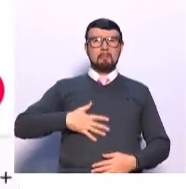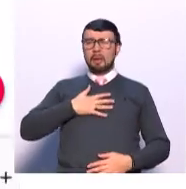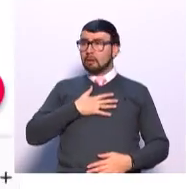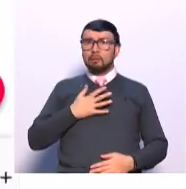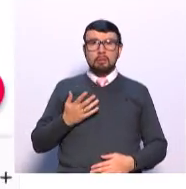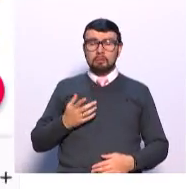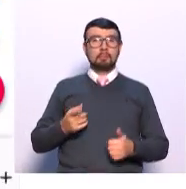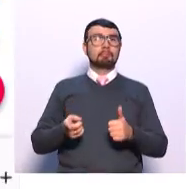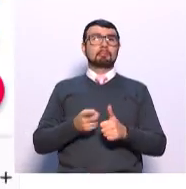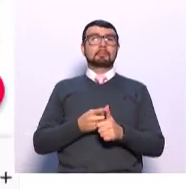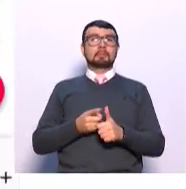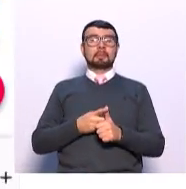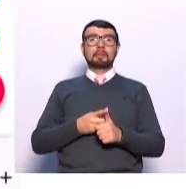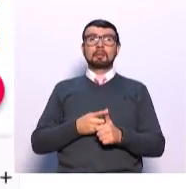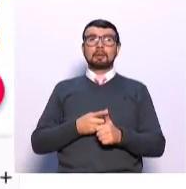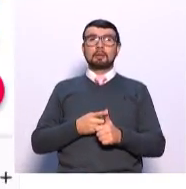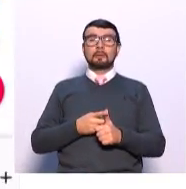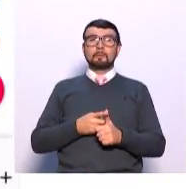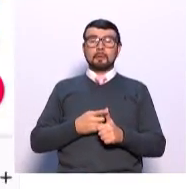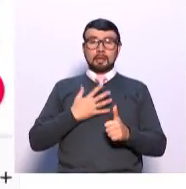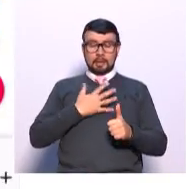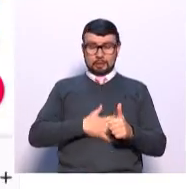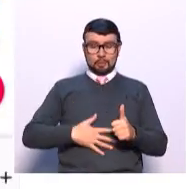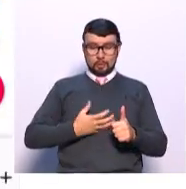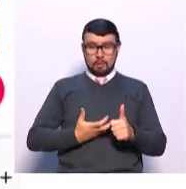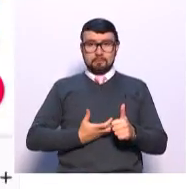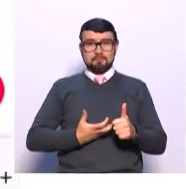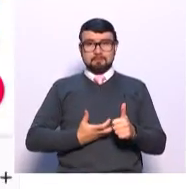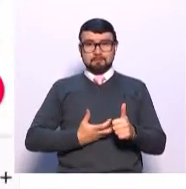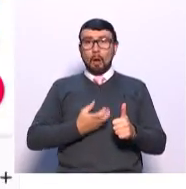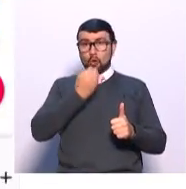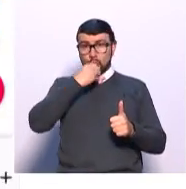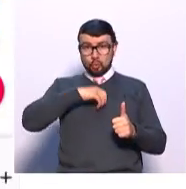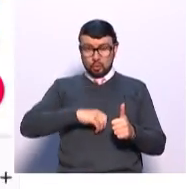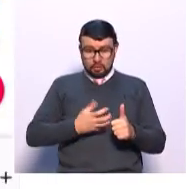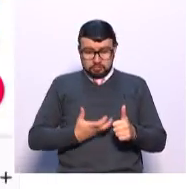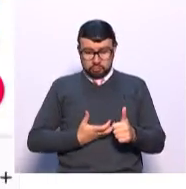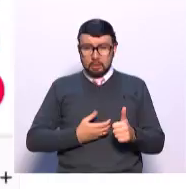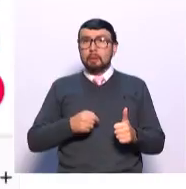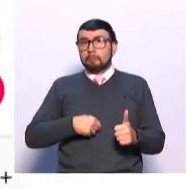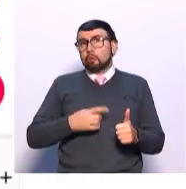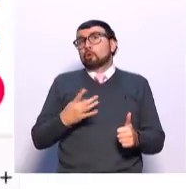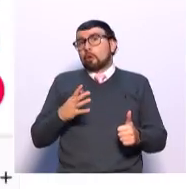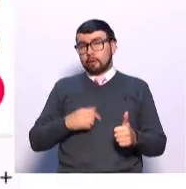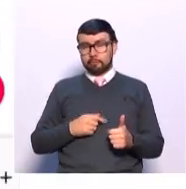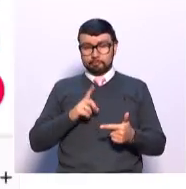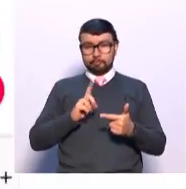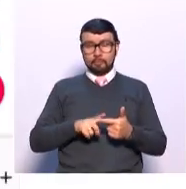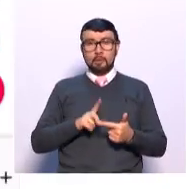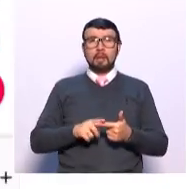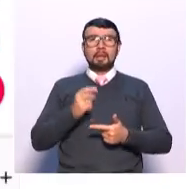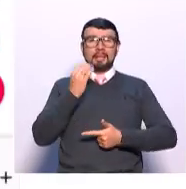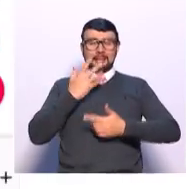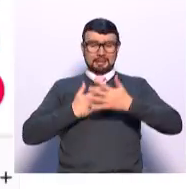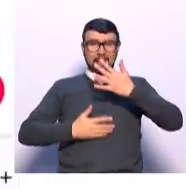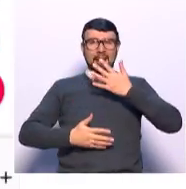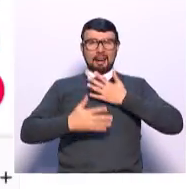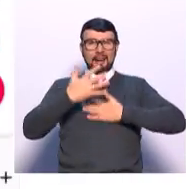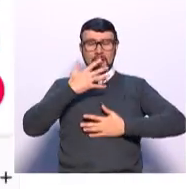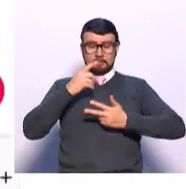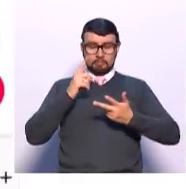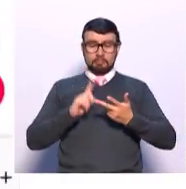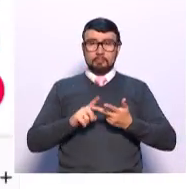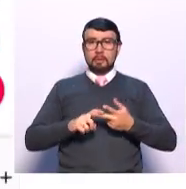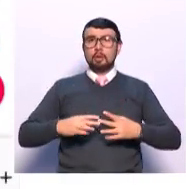primero está el estómago puede doler el sistema vascular puede doler las